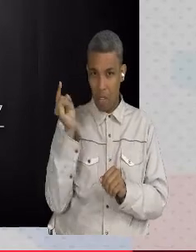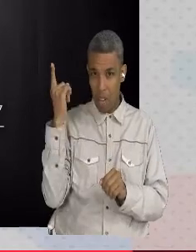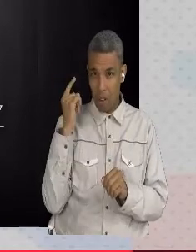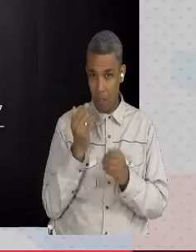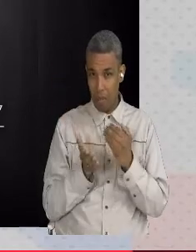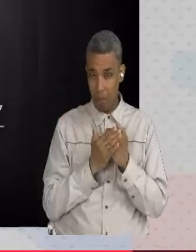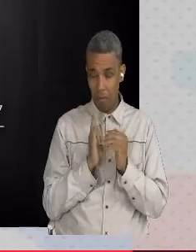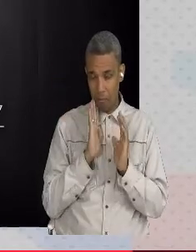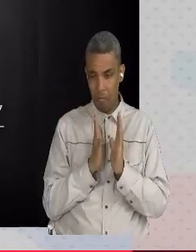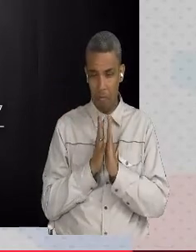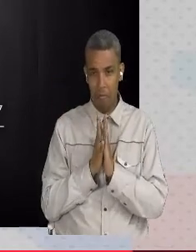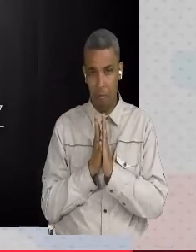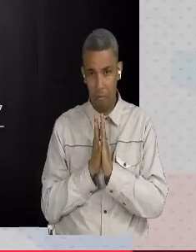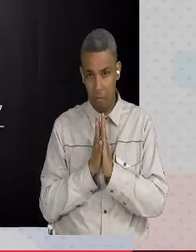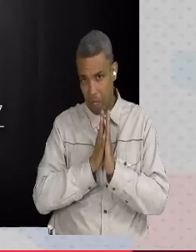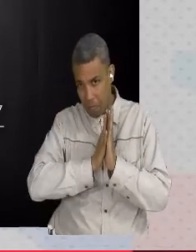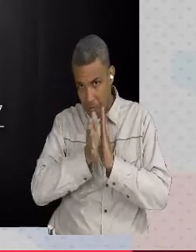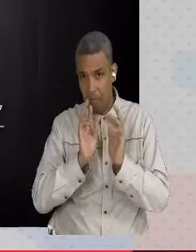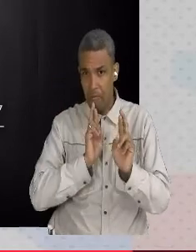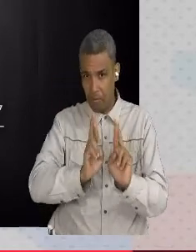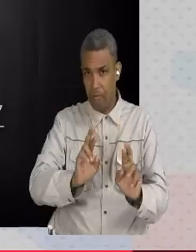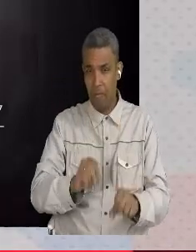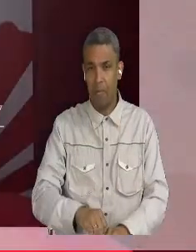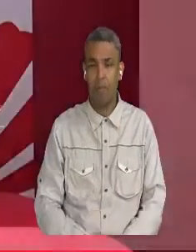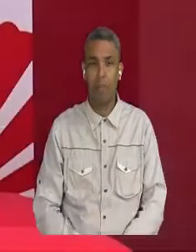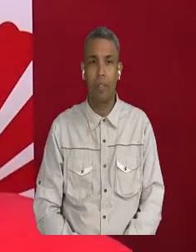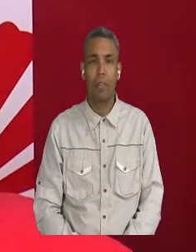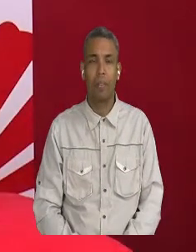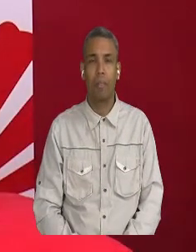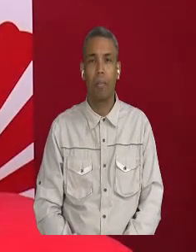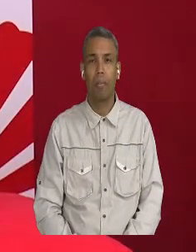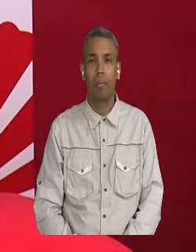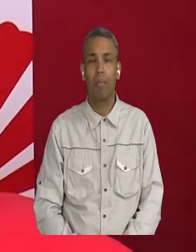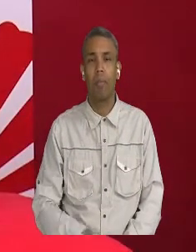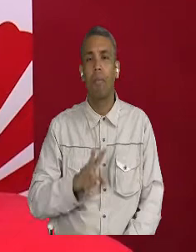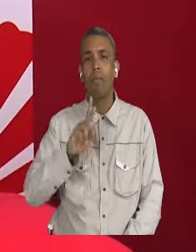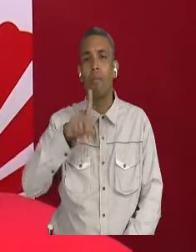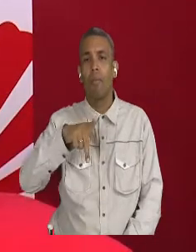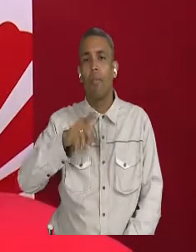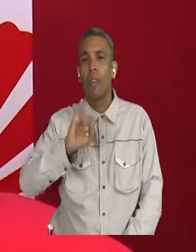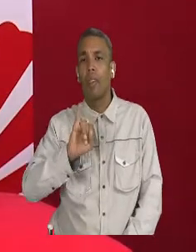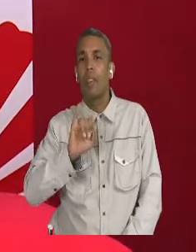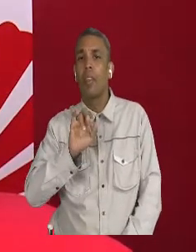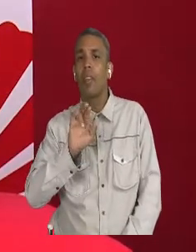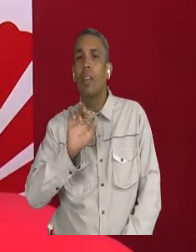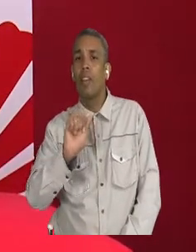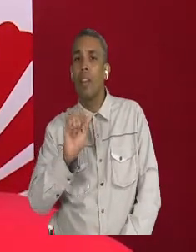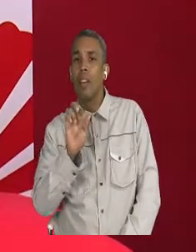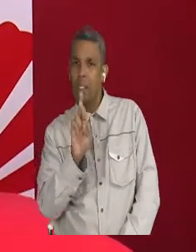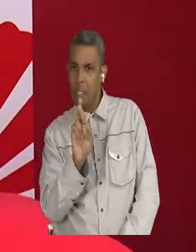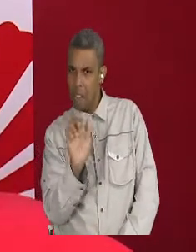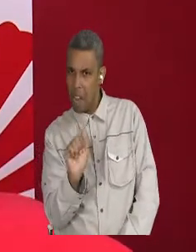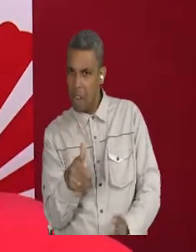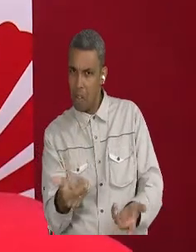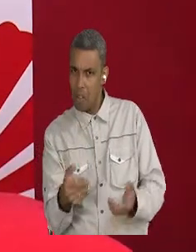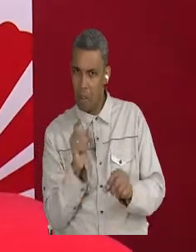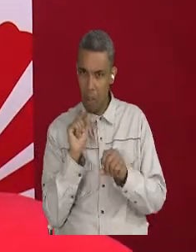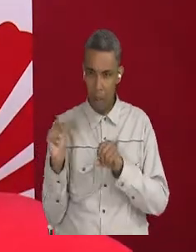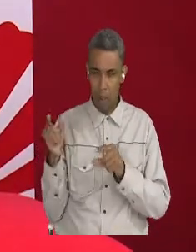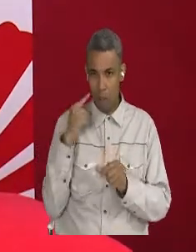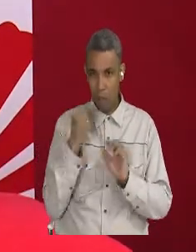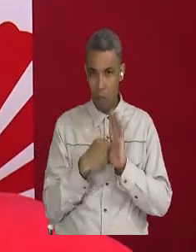a Kiara, sino que Kiara también con sus preguntas hizo sudar a nuestro invitado. Así que ya les contamos qué fue lo que le preguntó